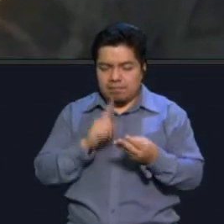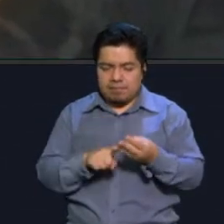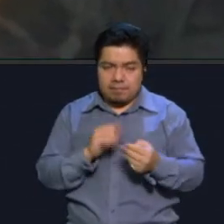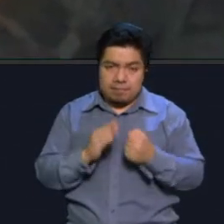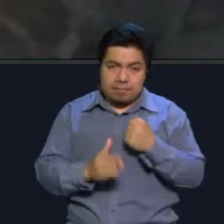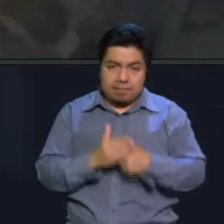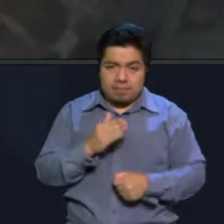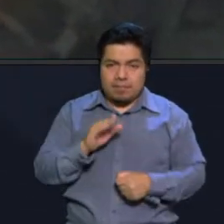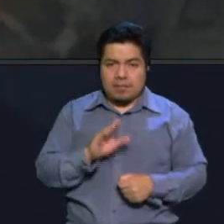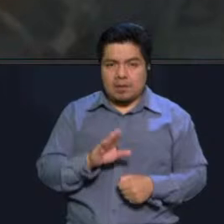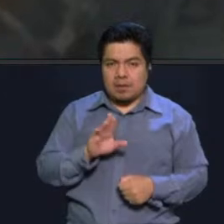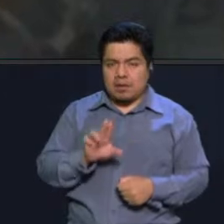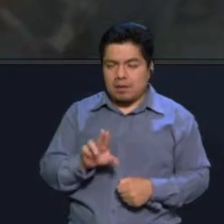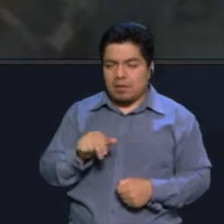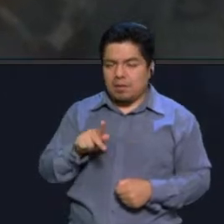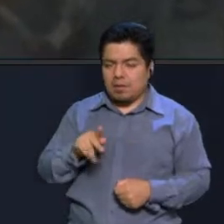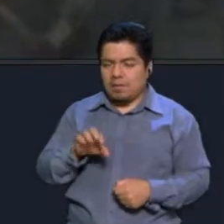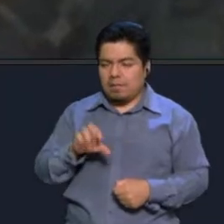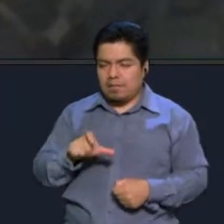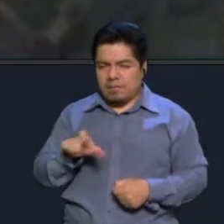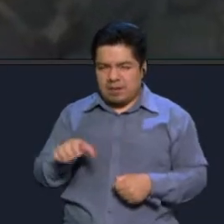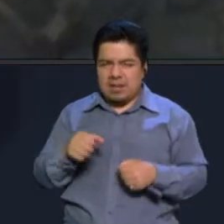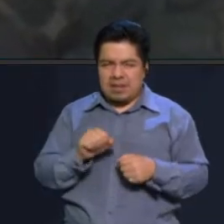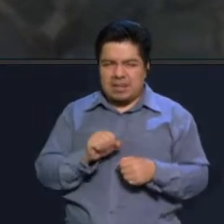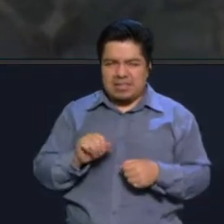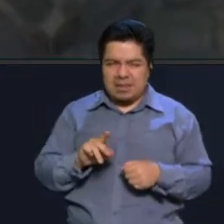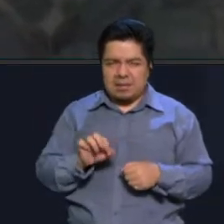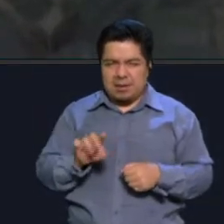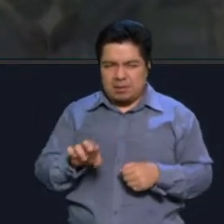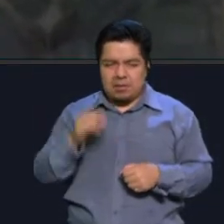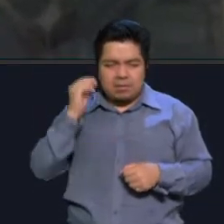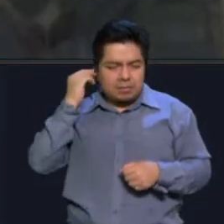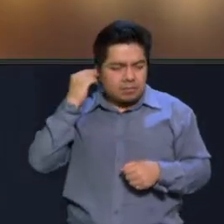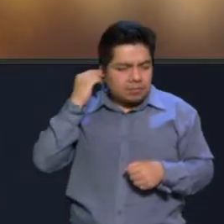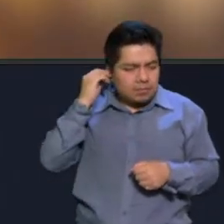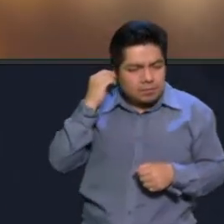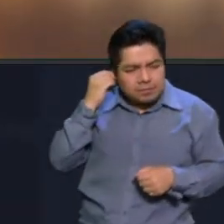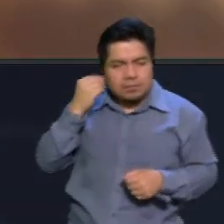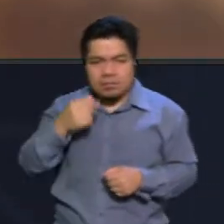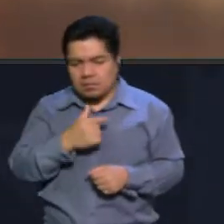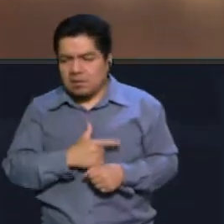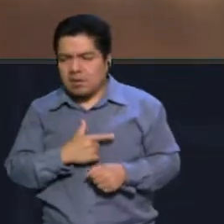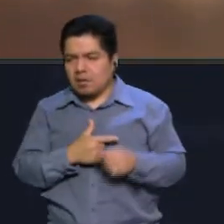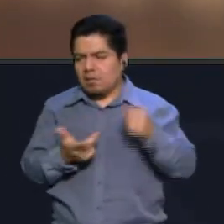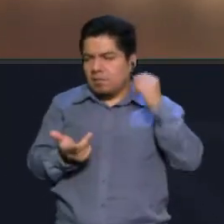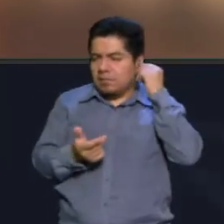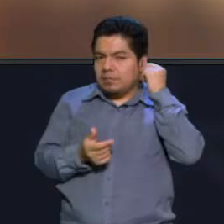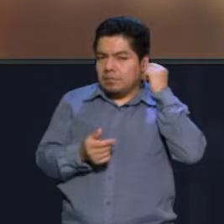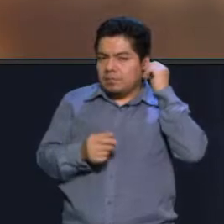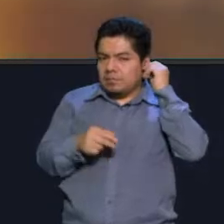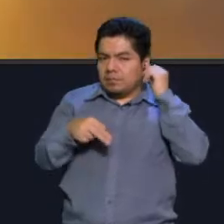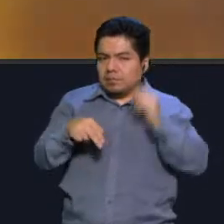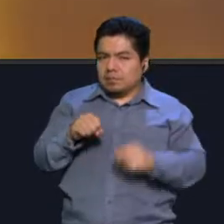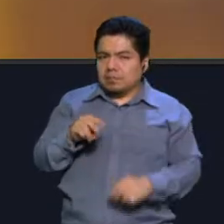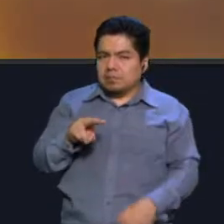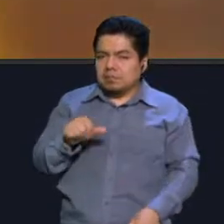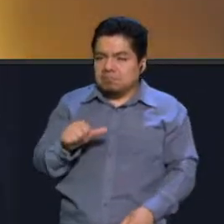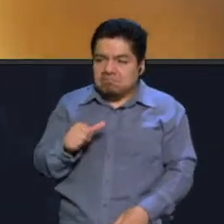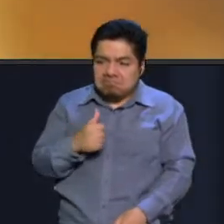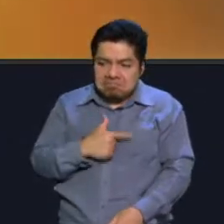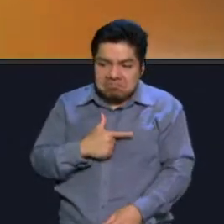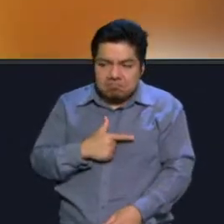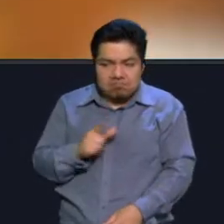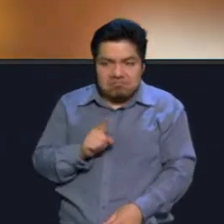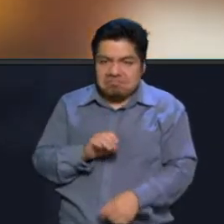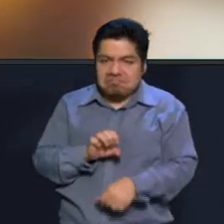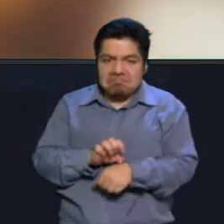de Nayib Bukele en El Salvador, que tiene una muy alta popularidad, Noboa, pues no, en Ecuador